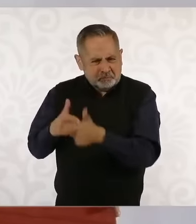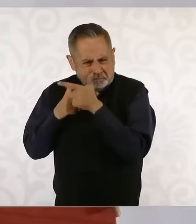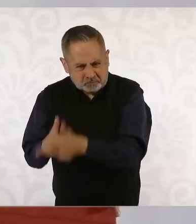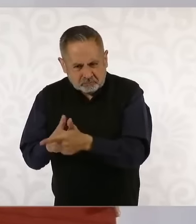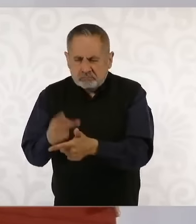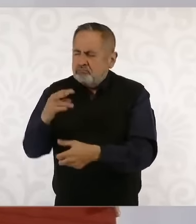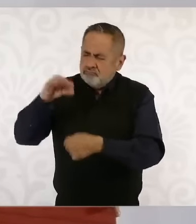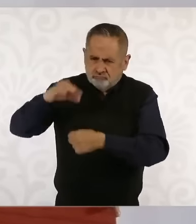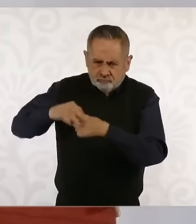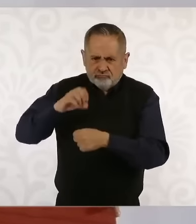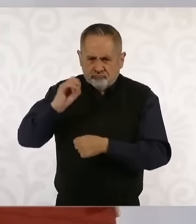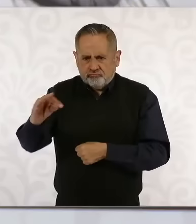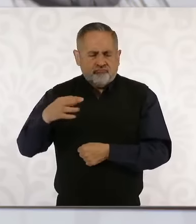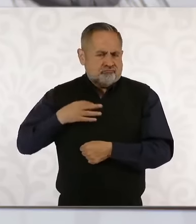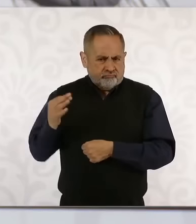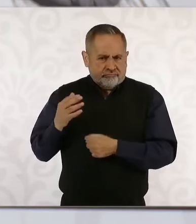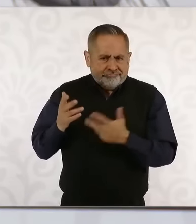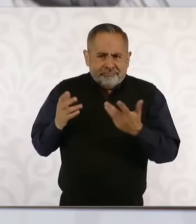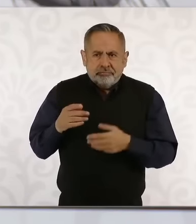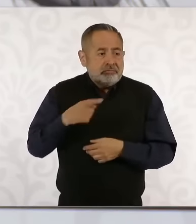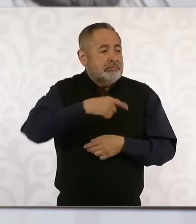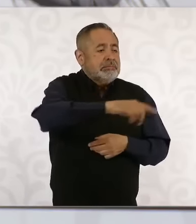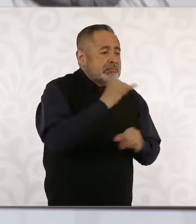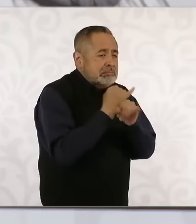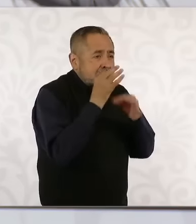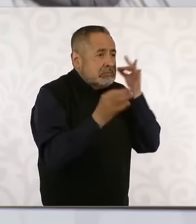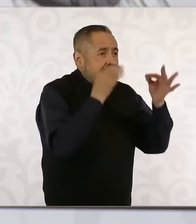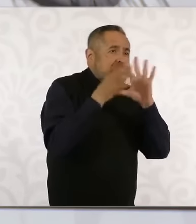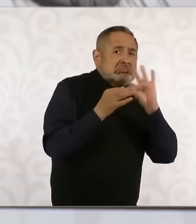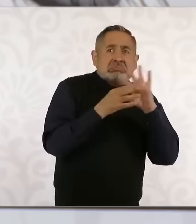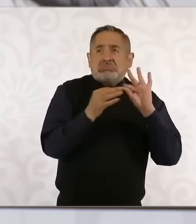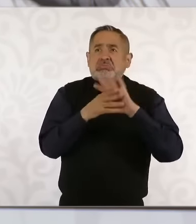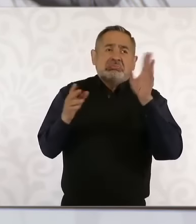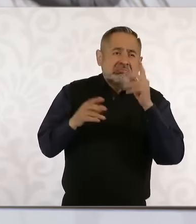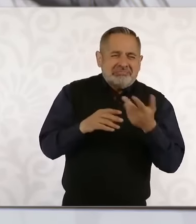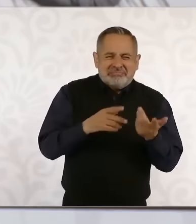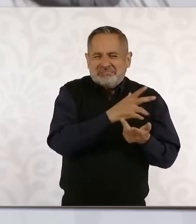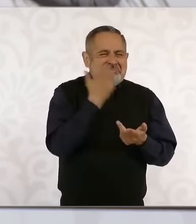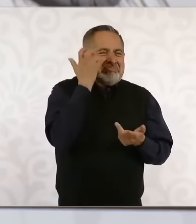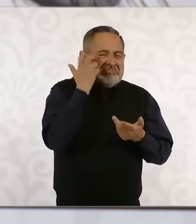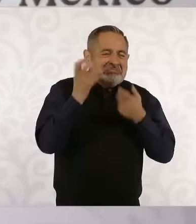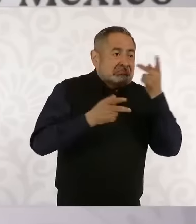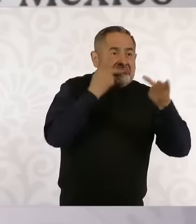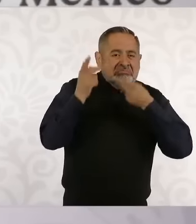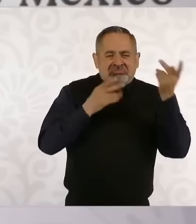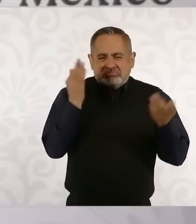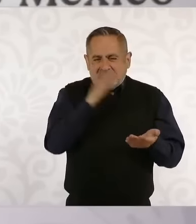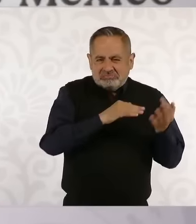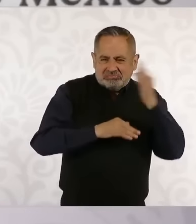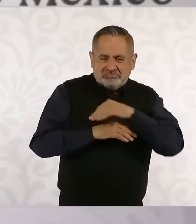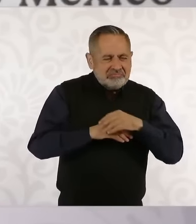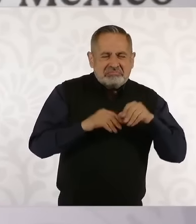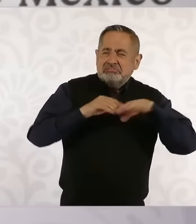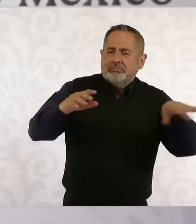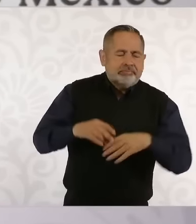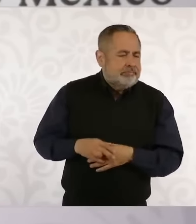más que quieran construir en las redes sociales una realidad virtual, la gente en la realidad vive otra cosa